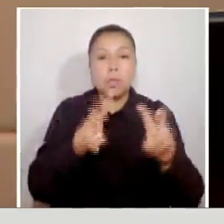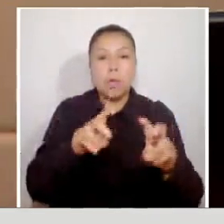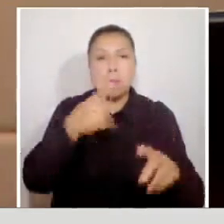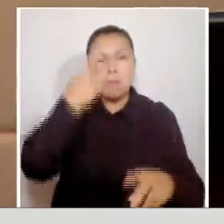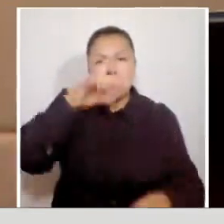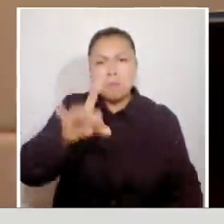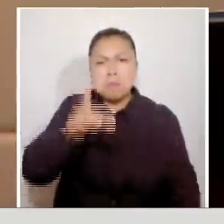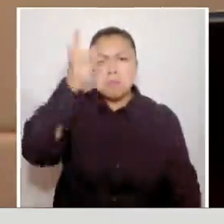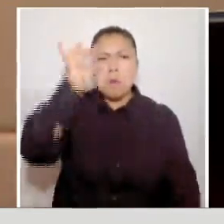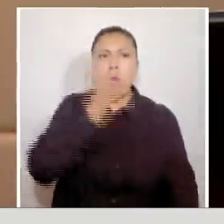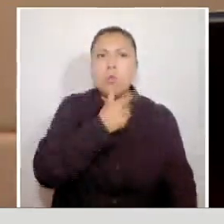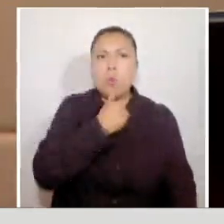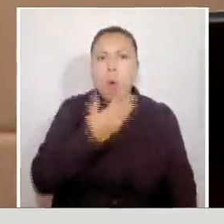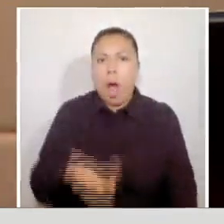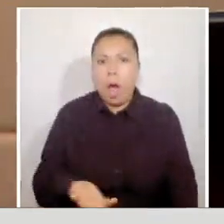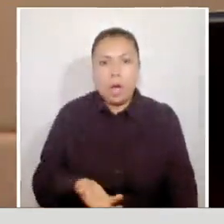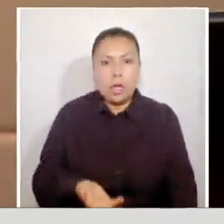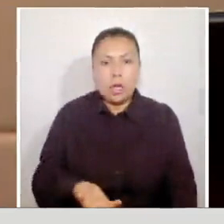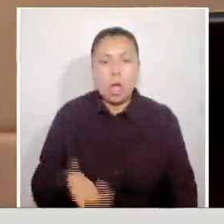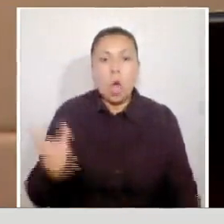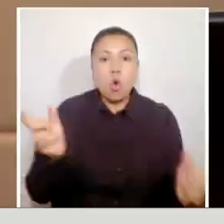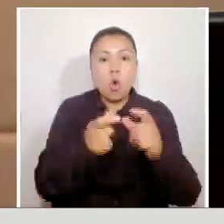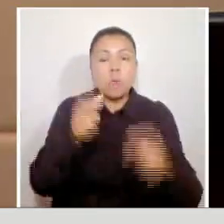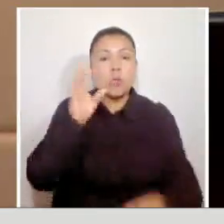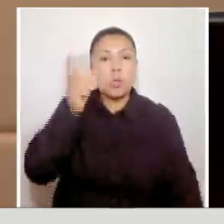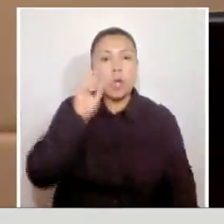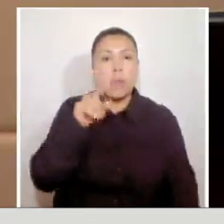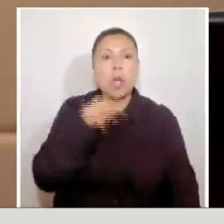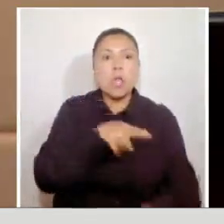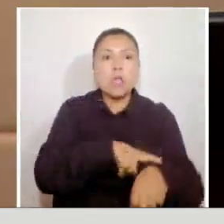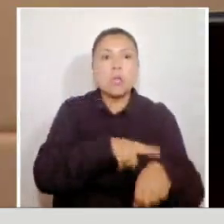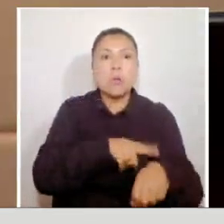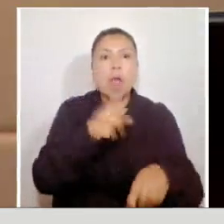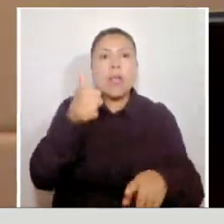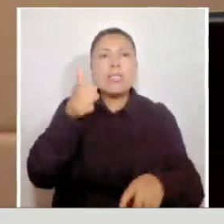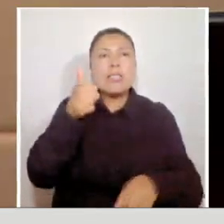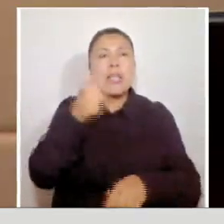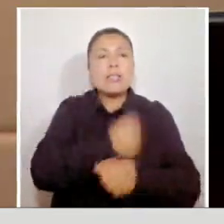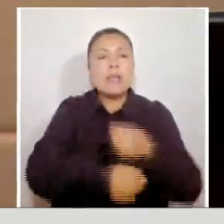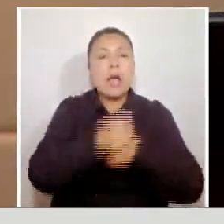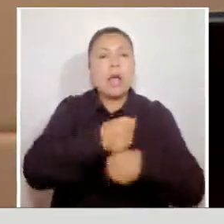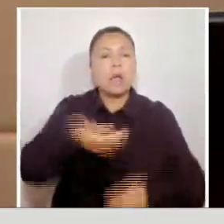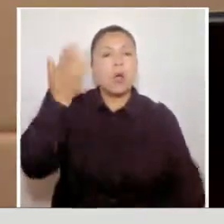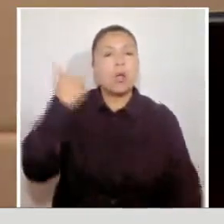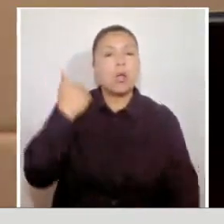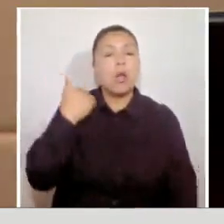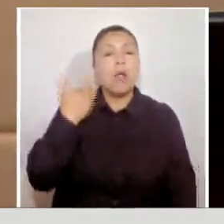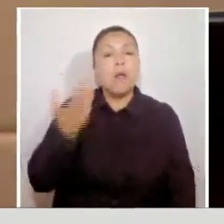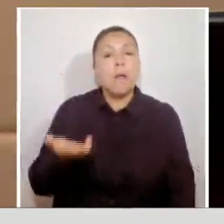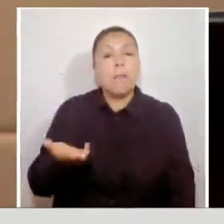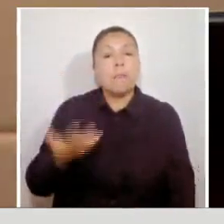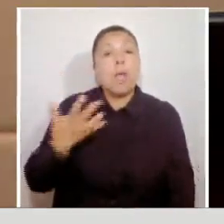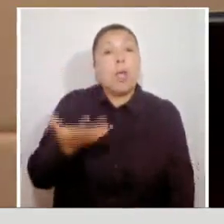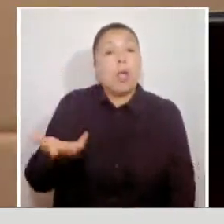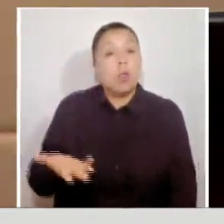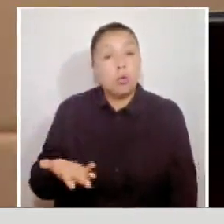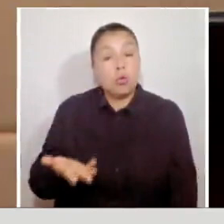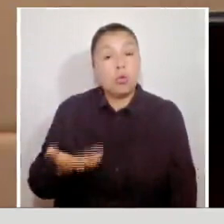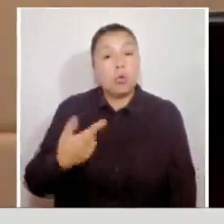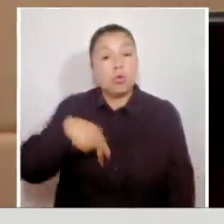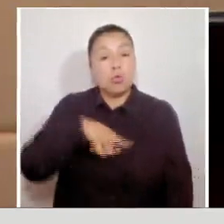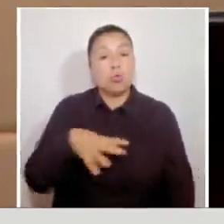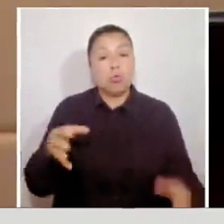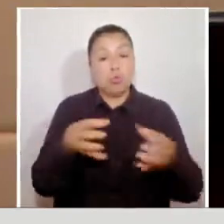no había no había comisión de discapacidad en ese momento hace 6 años atrás por tanto formamos con un grupo